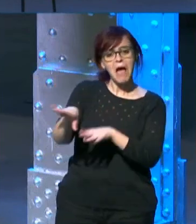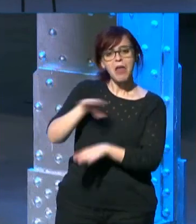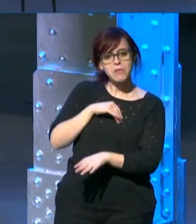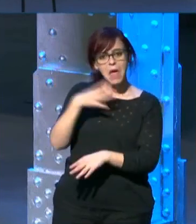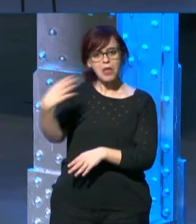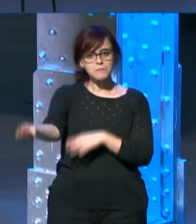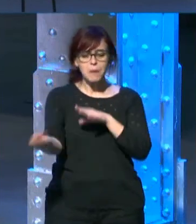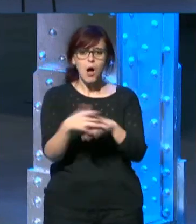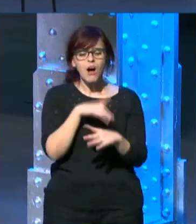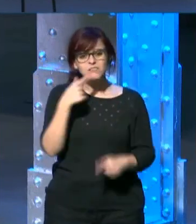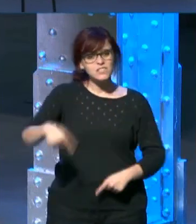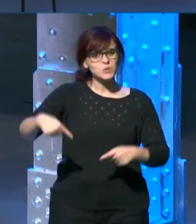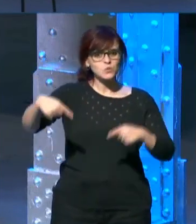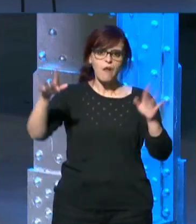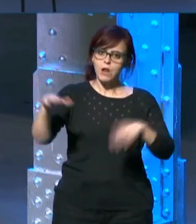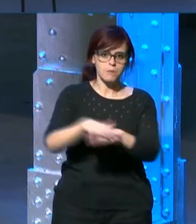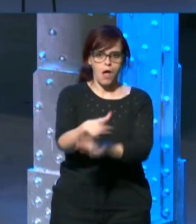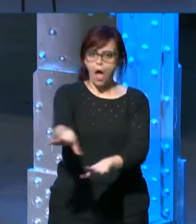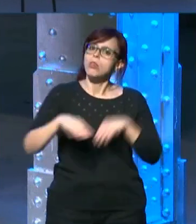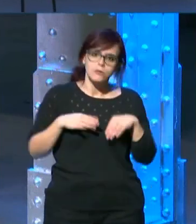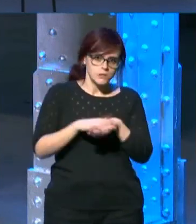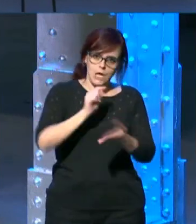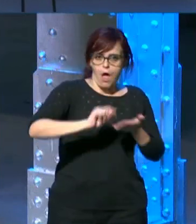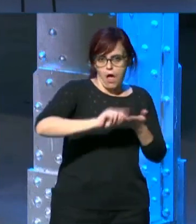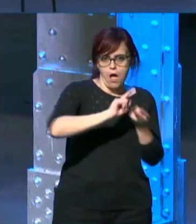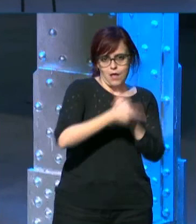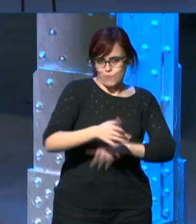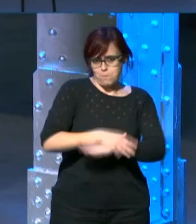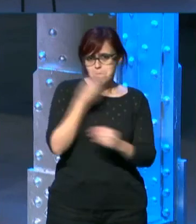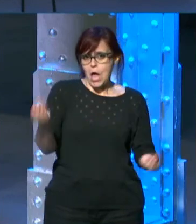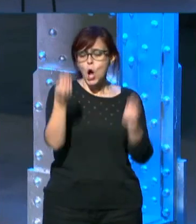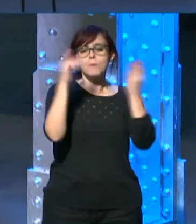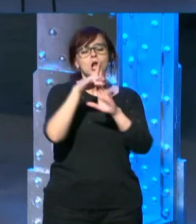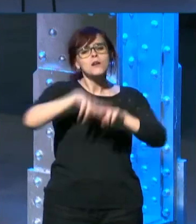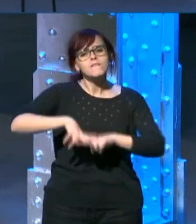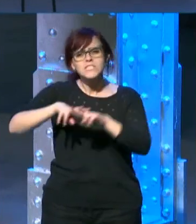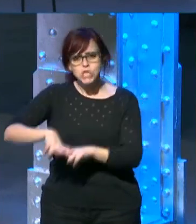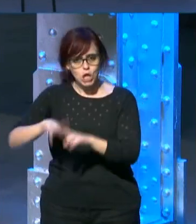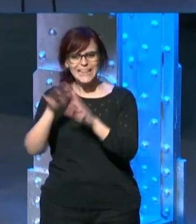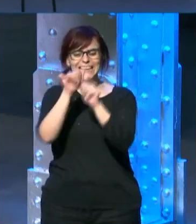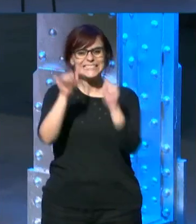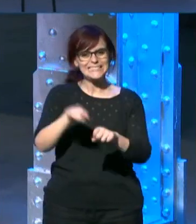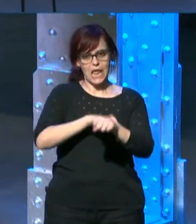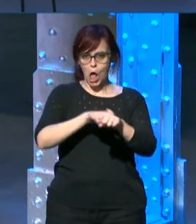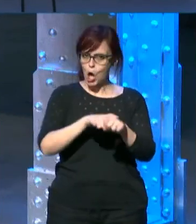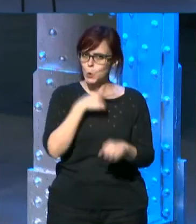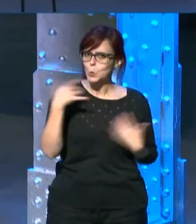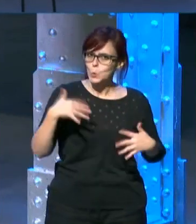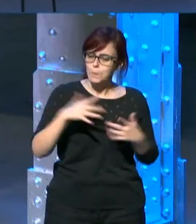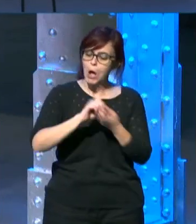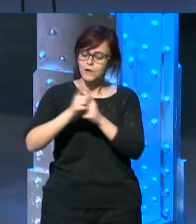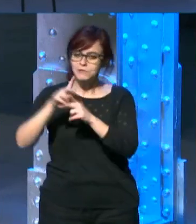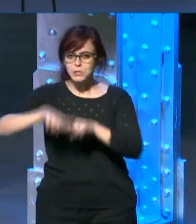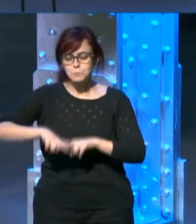tardábamos más en discutir y entonces decíamos, venga. Bueno. Ha habido mucha revisión de estilo, eso sí es verdad. Muy bien, muchas